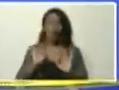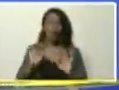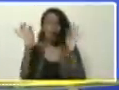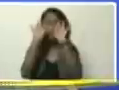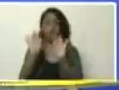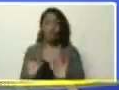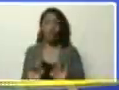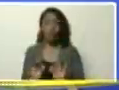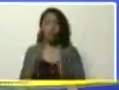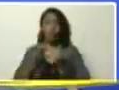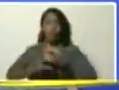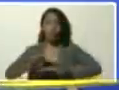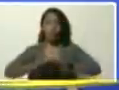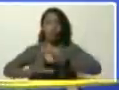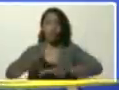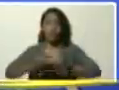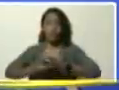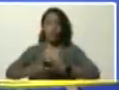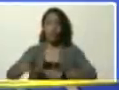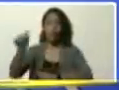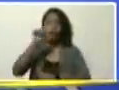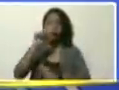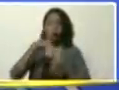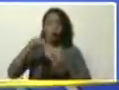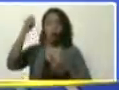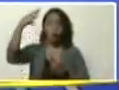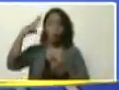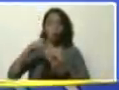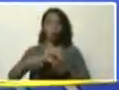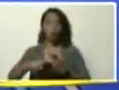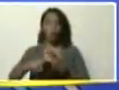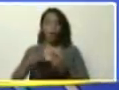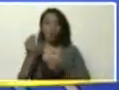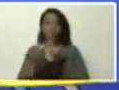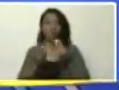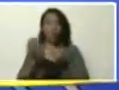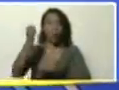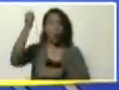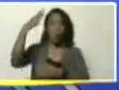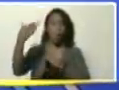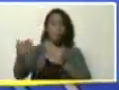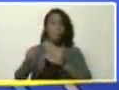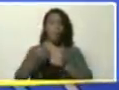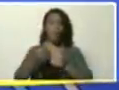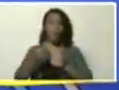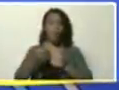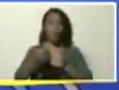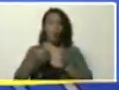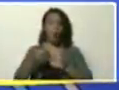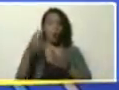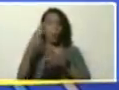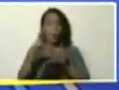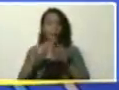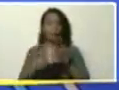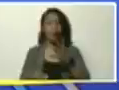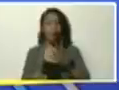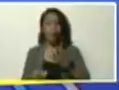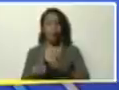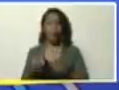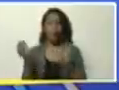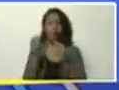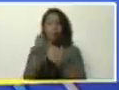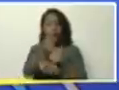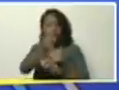de los servicios, del agua, de la luz, de cómo la luz ha afectado los artefactos eléctricos, la